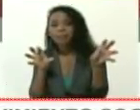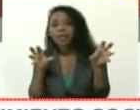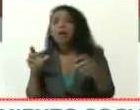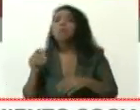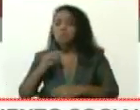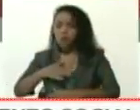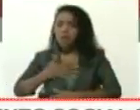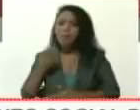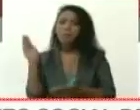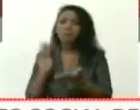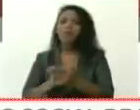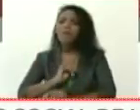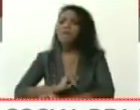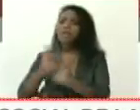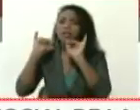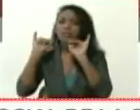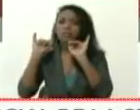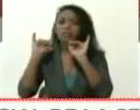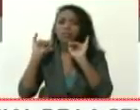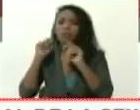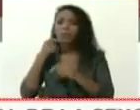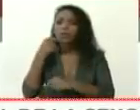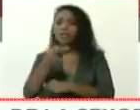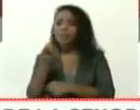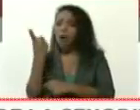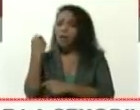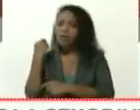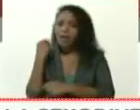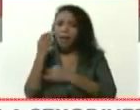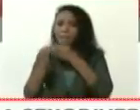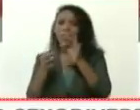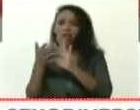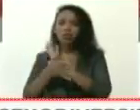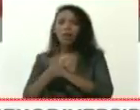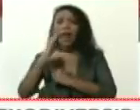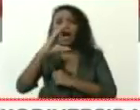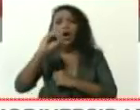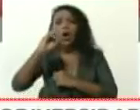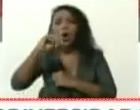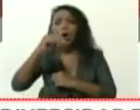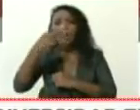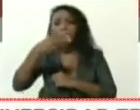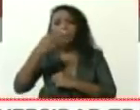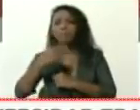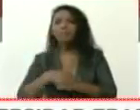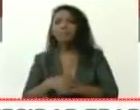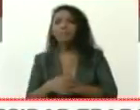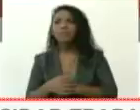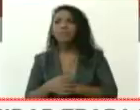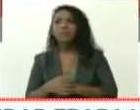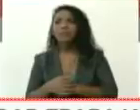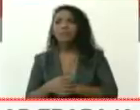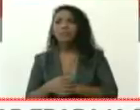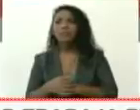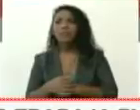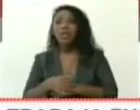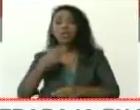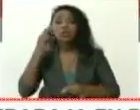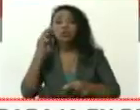fin, como decíamos ayer en la COP, en esa COP que no sirve para nada. Qué bueno que no los dejaron entrar, déjame